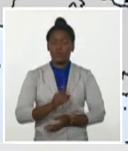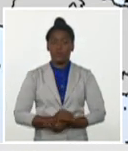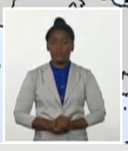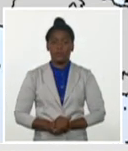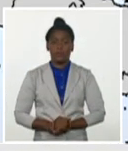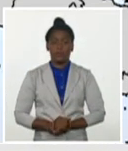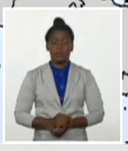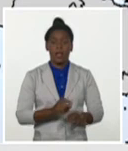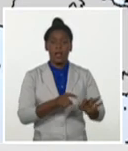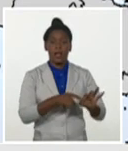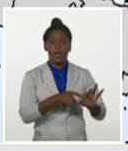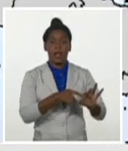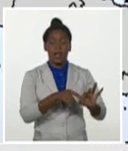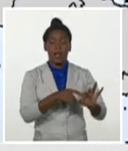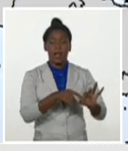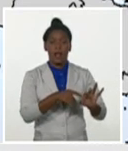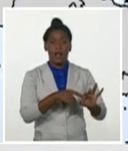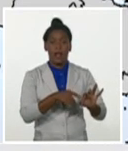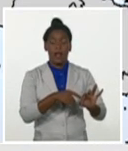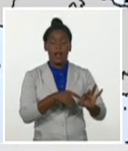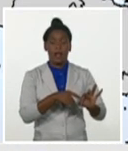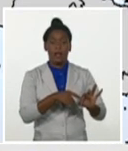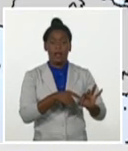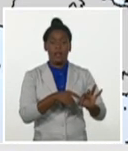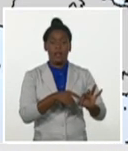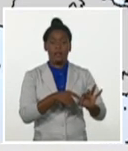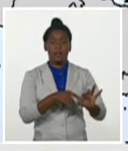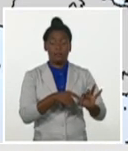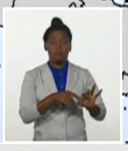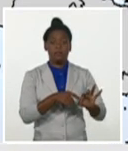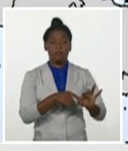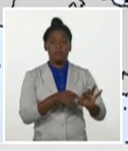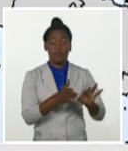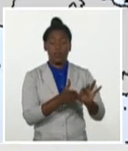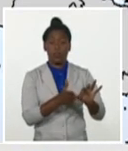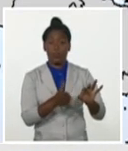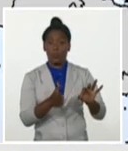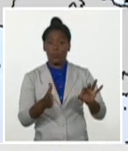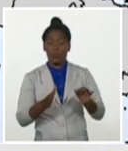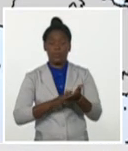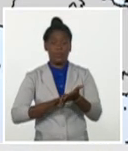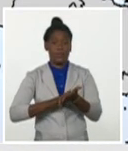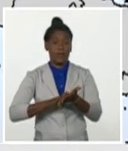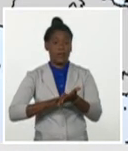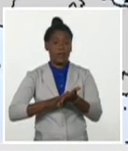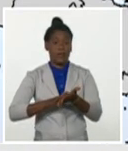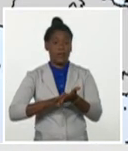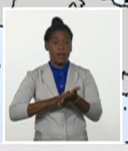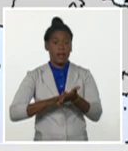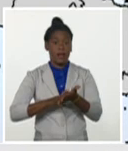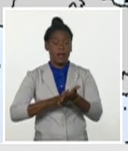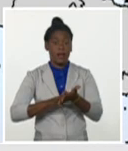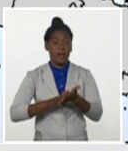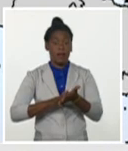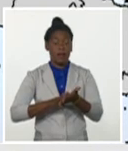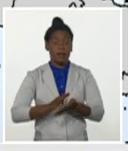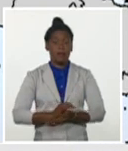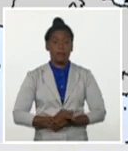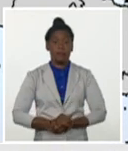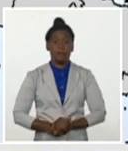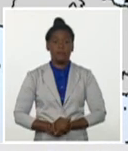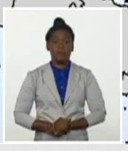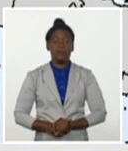municipio especial Isla de la Juventud por 18 días consecutivos sin diagnosticar casos de COVID, no